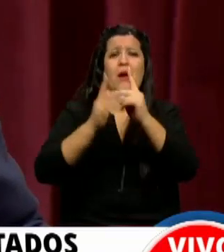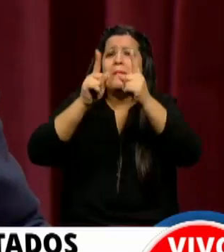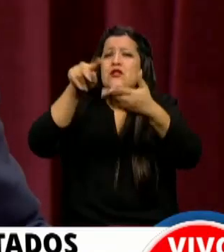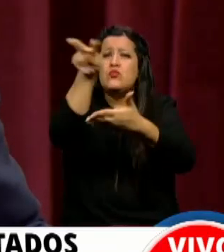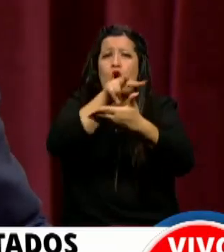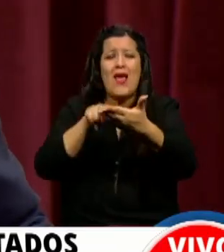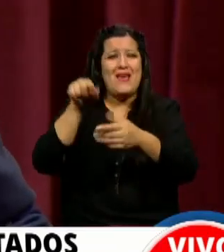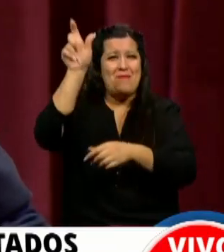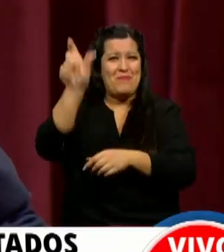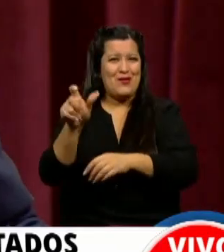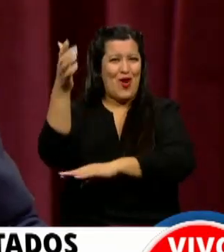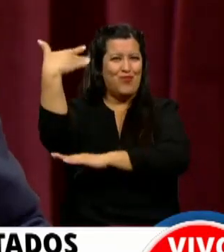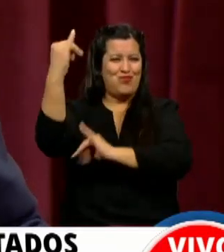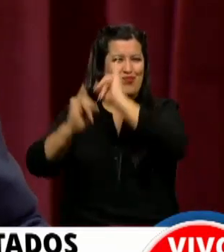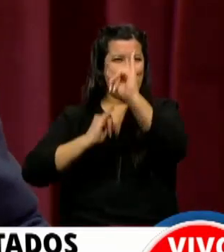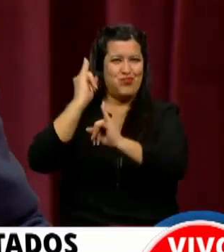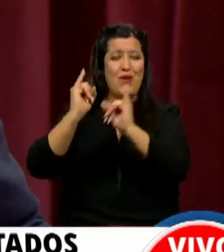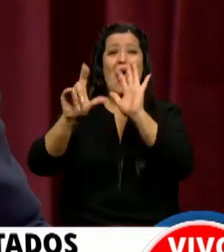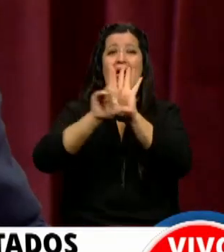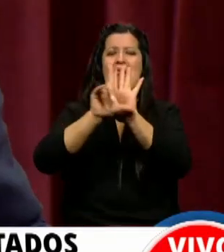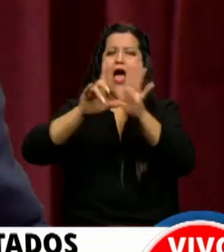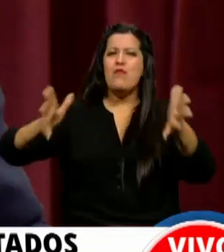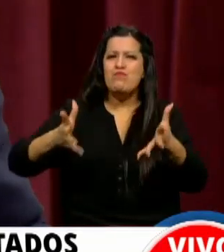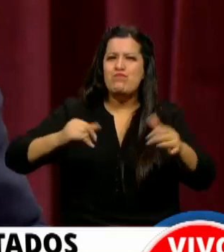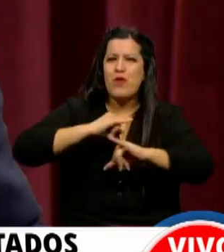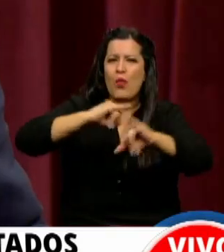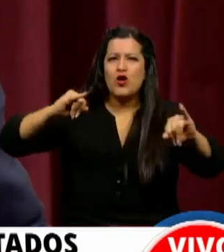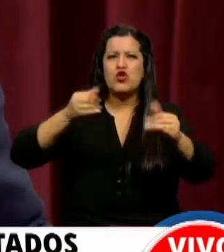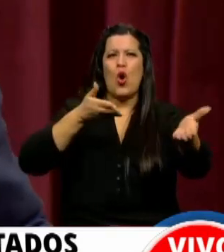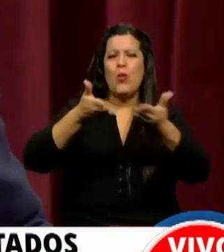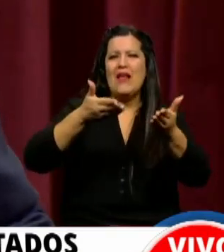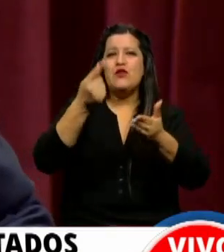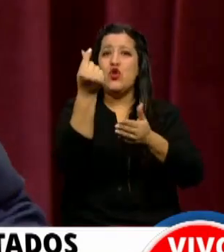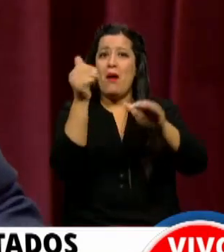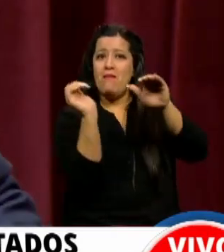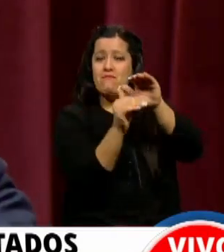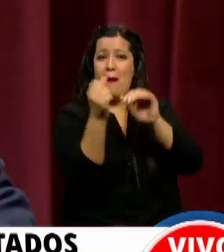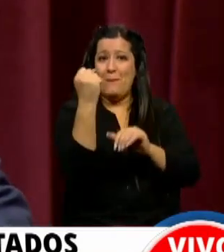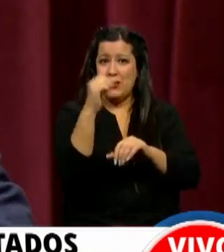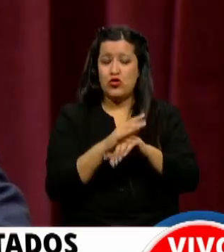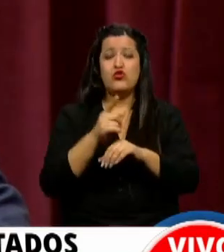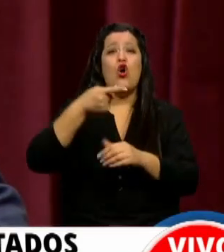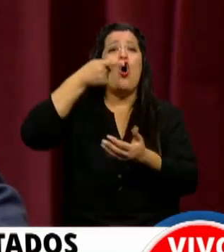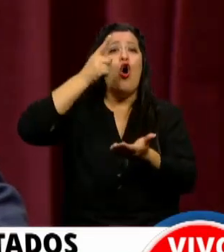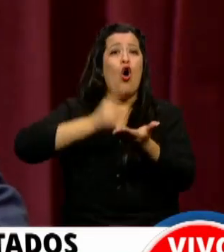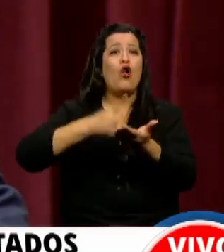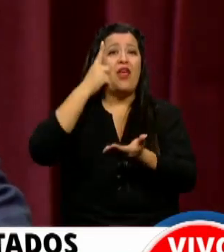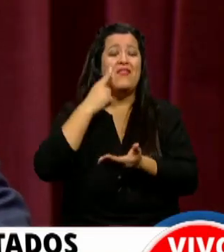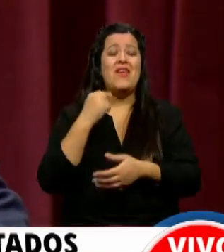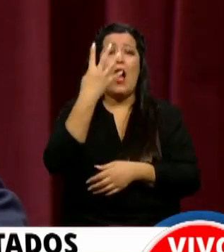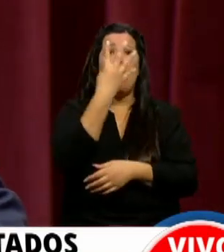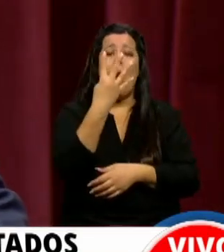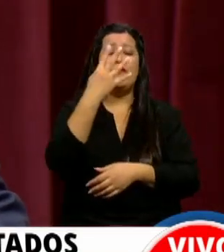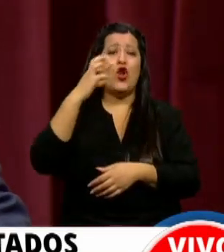por el miembro informante. Ley de Promoción de Beneficios de Ahorro en Pesos. Orden del día